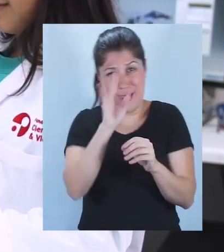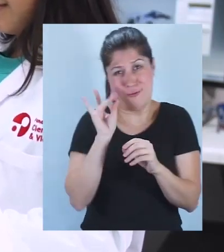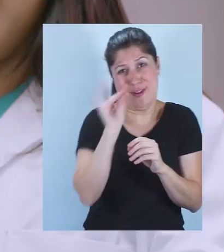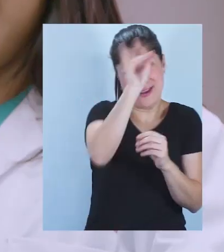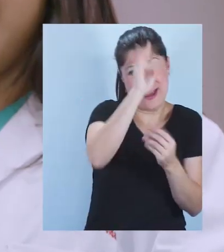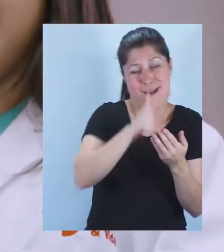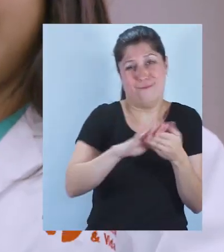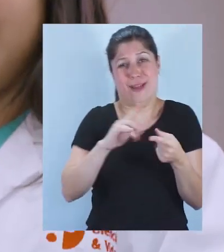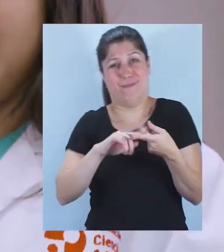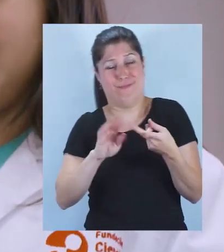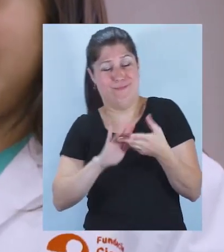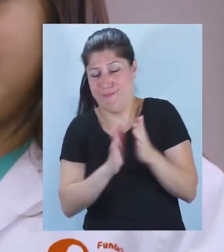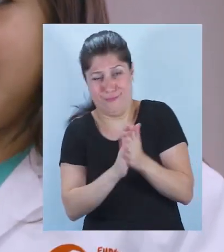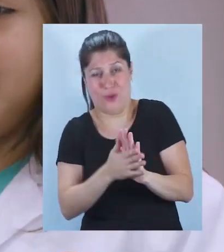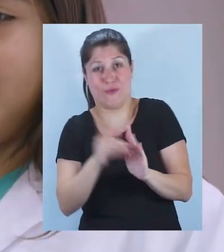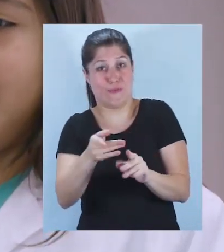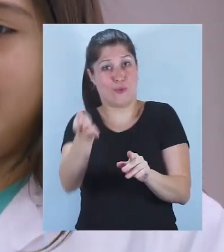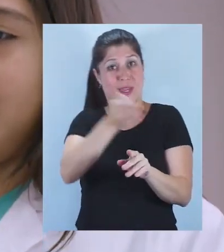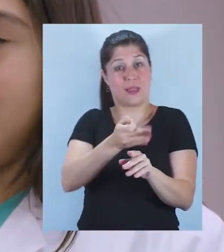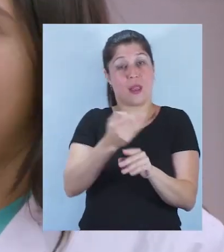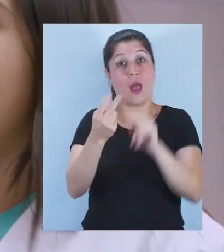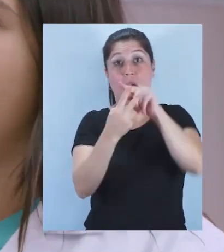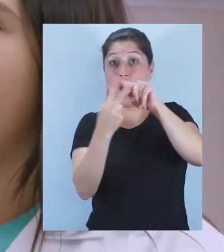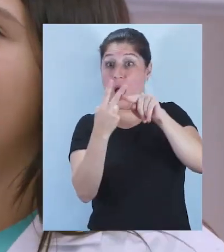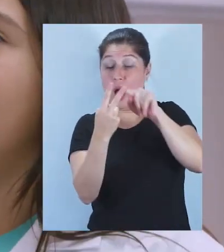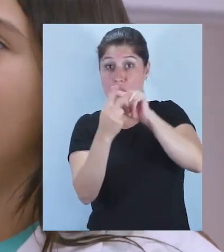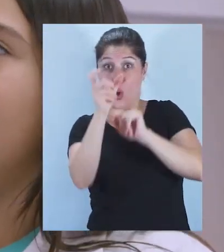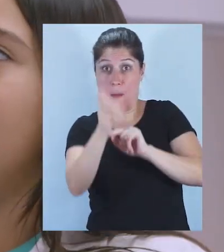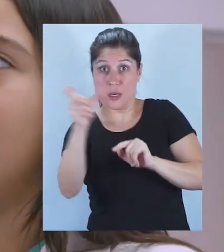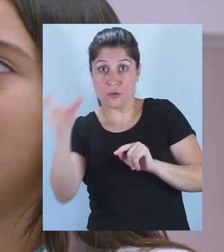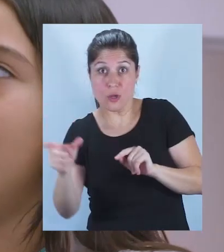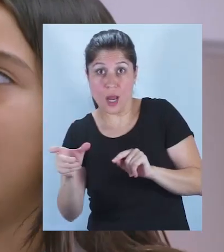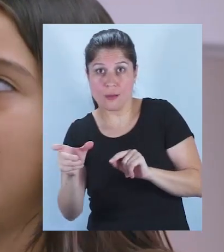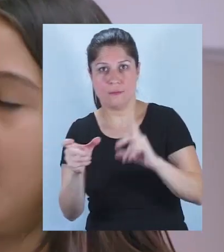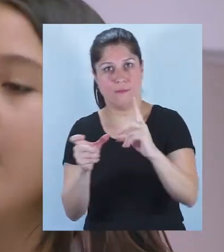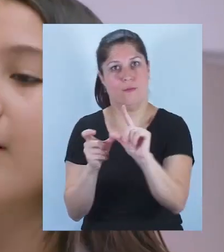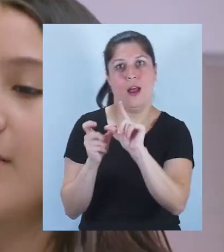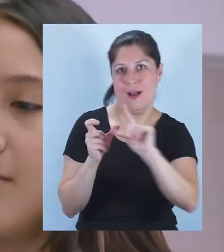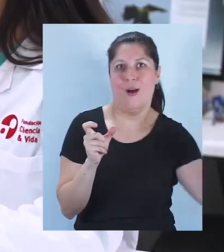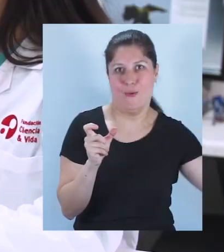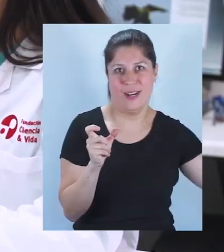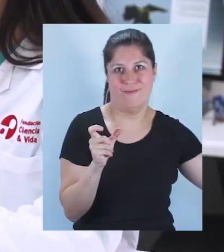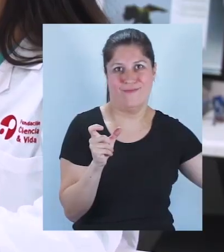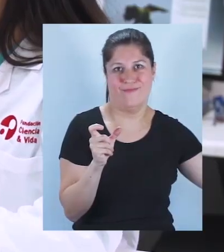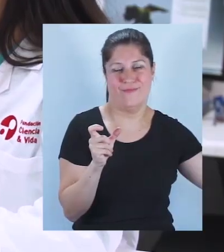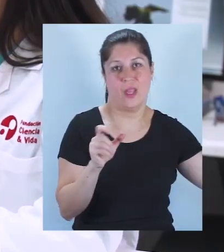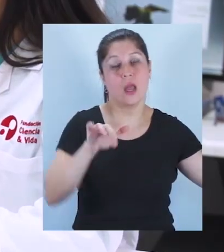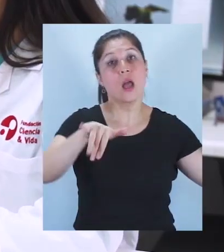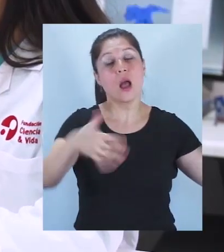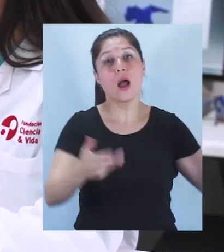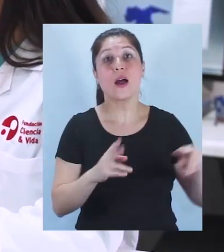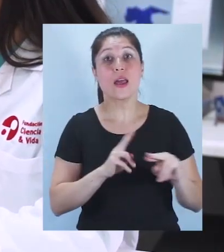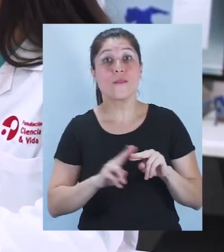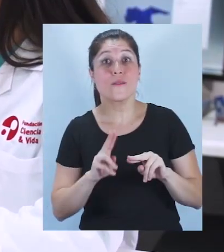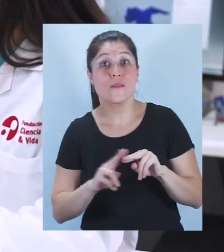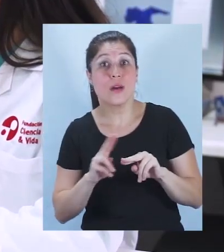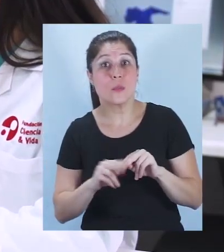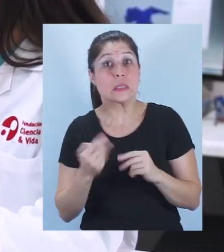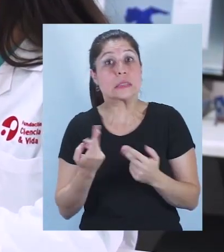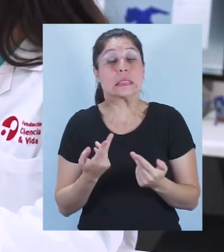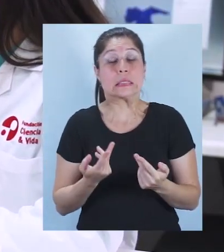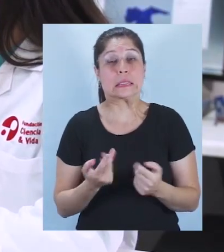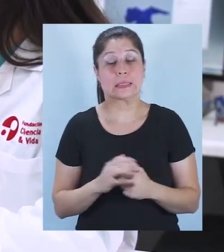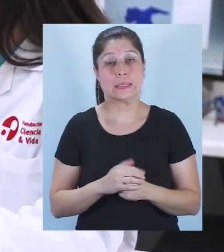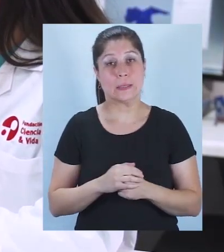misma dijiste. Entonces, cuando ve a dos personas, en vez de seguir a dos personas, va a huir. Entonces, ahora lo que vamos a hacer es que la vamos